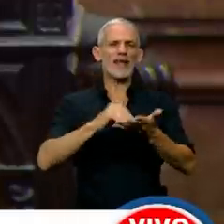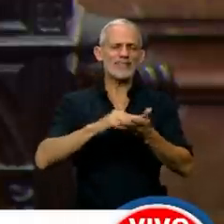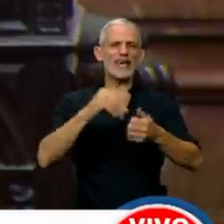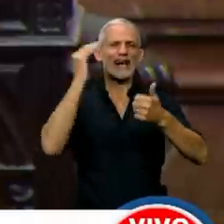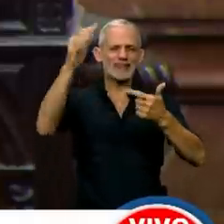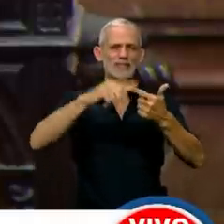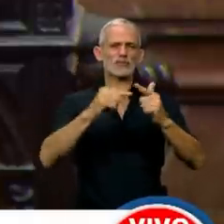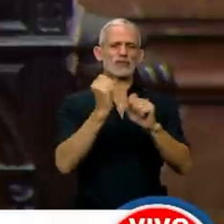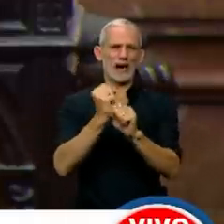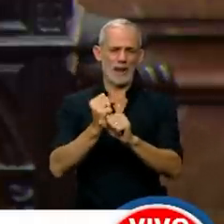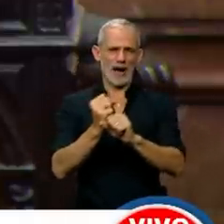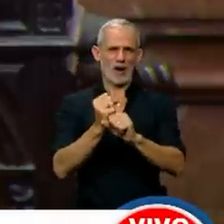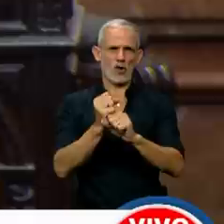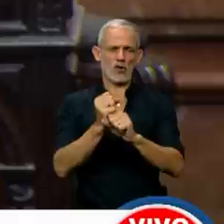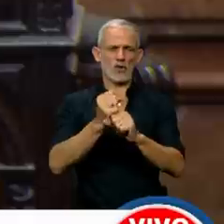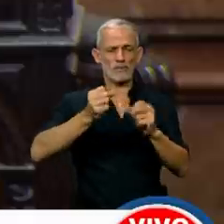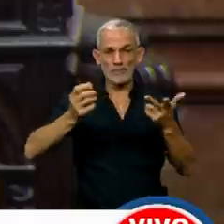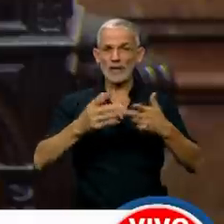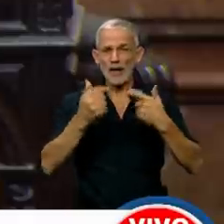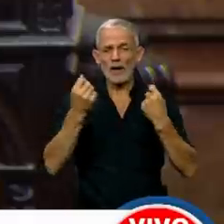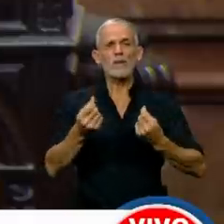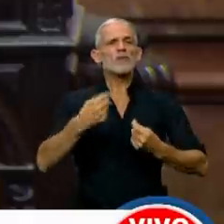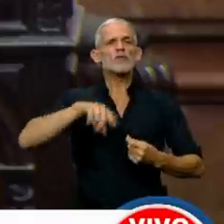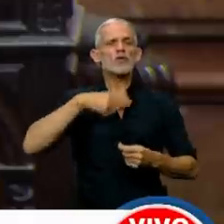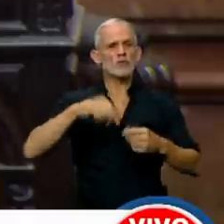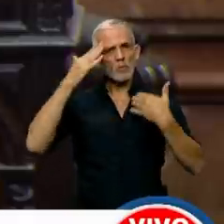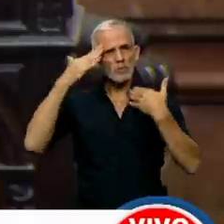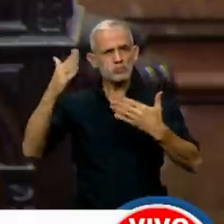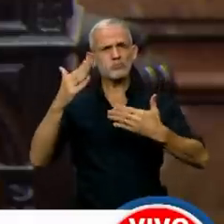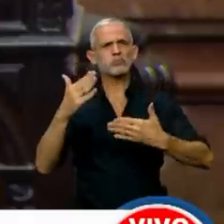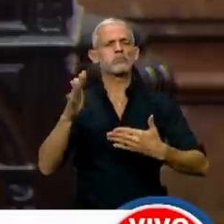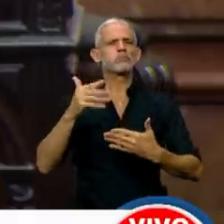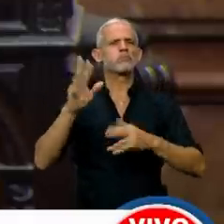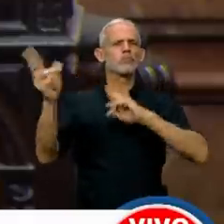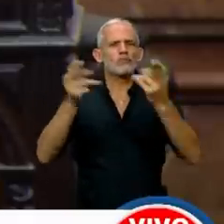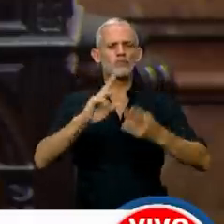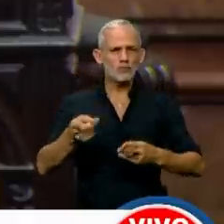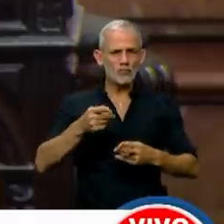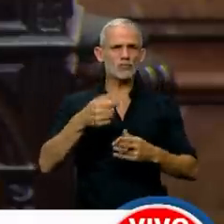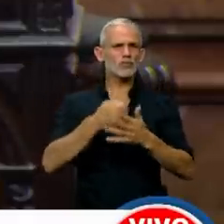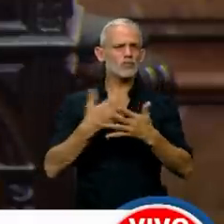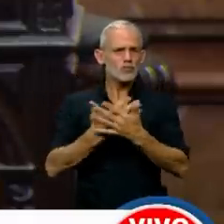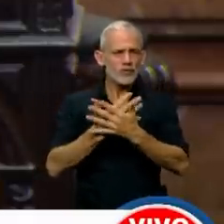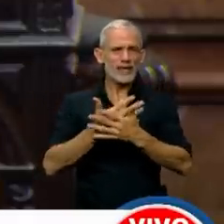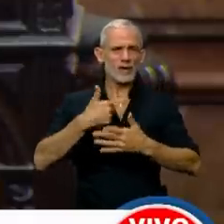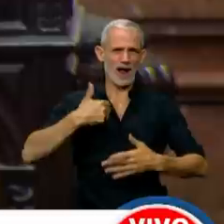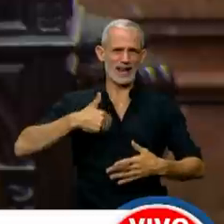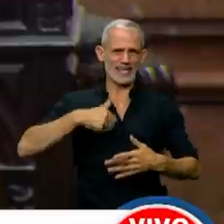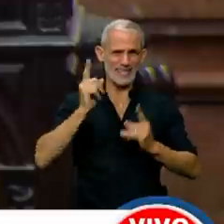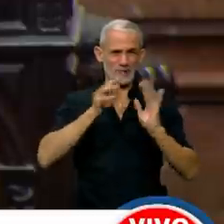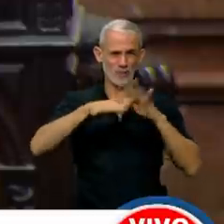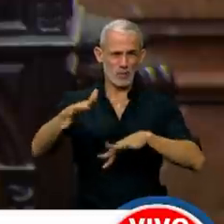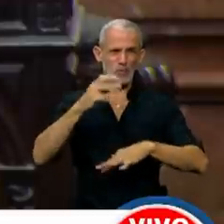techo y trabajo donde vamos a honrar a nuestros mártires del argentinazo donde vamos a